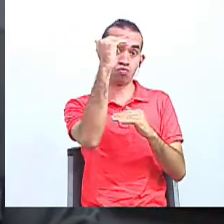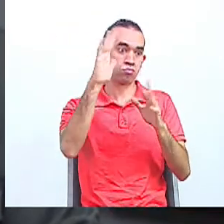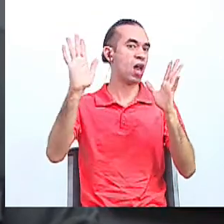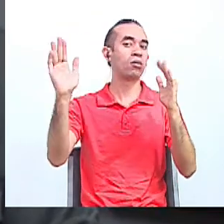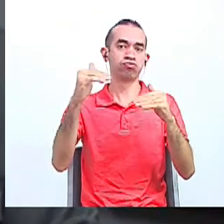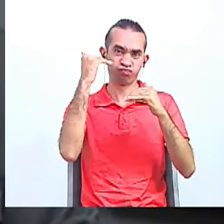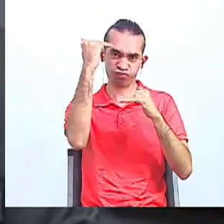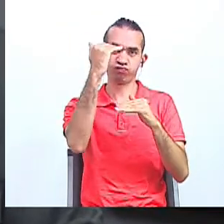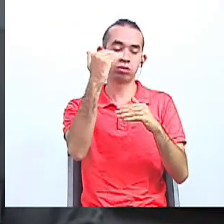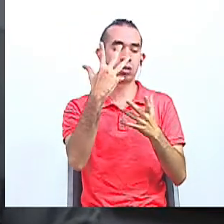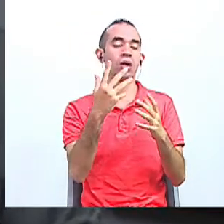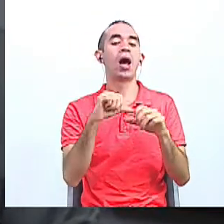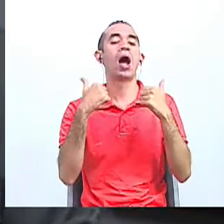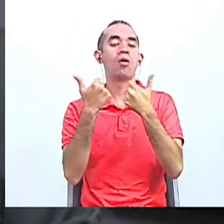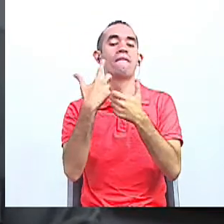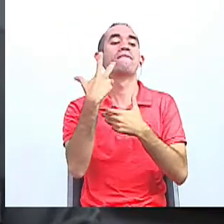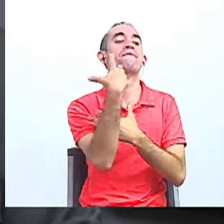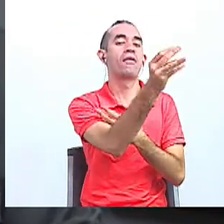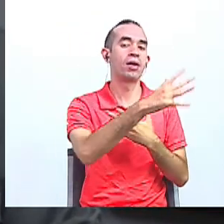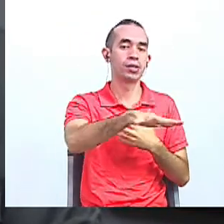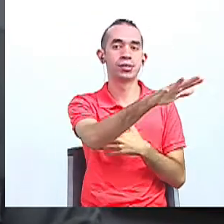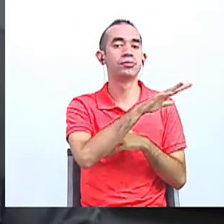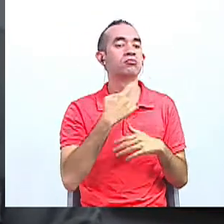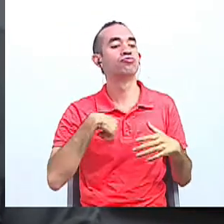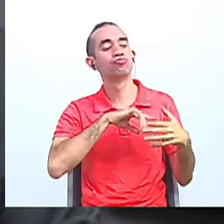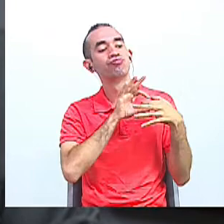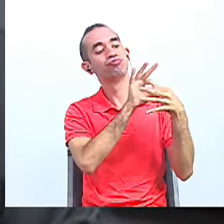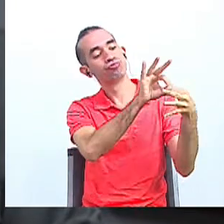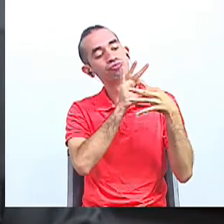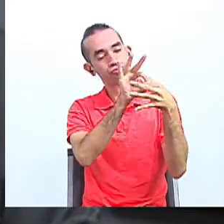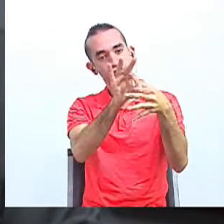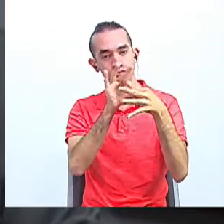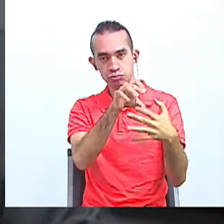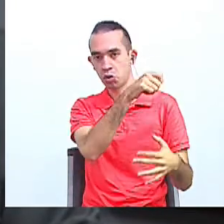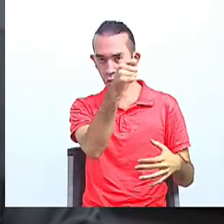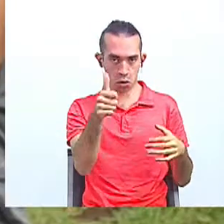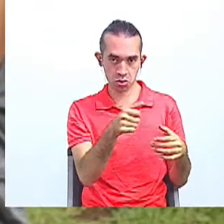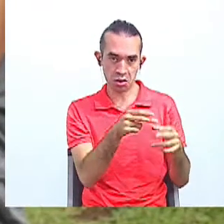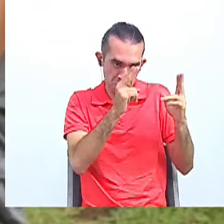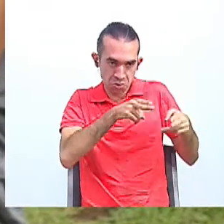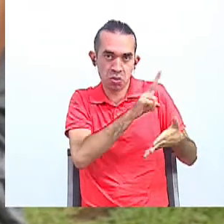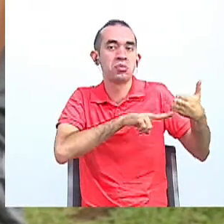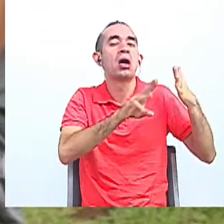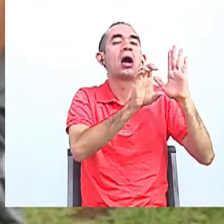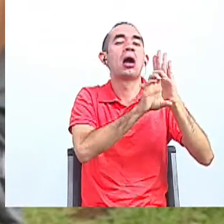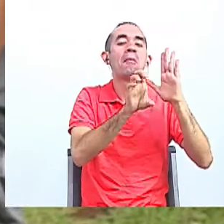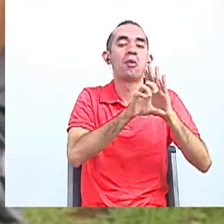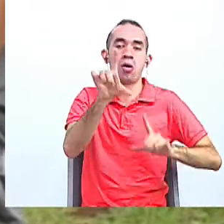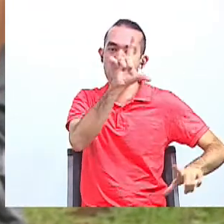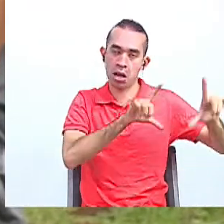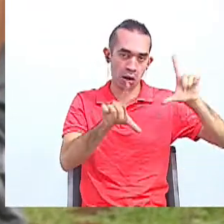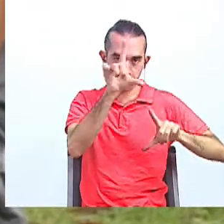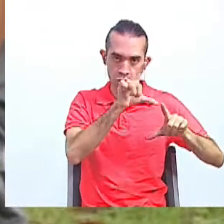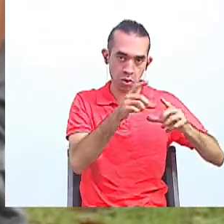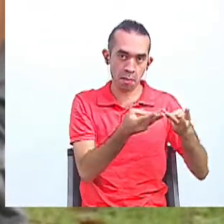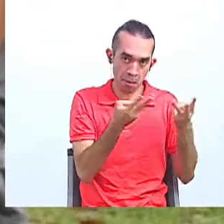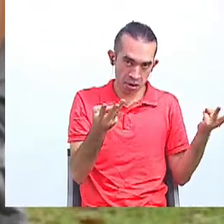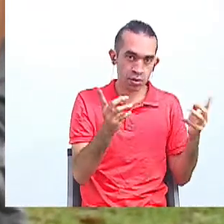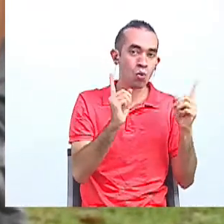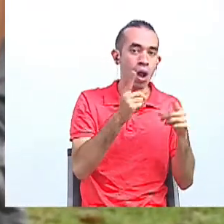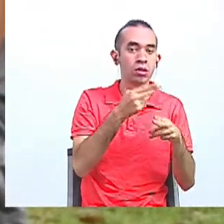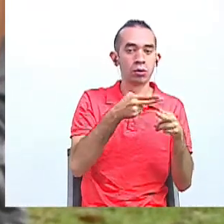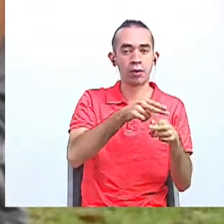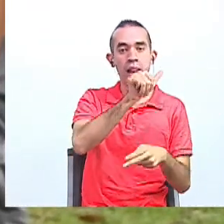avanzados, hemos estado haciendo colaboraciones con otras áreas de la misma universidad. Ejemplo es el Laboratorio de Materiales de la